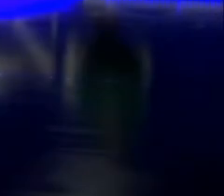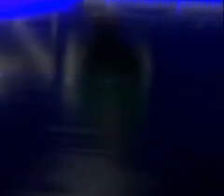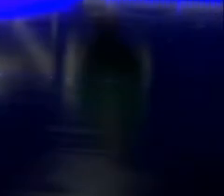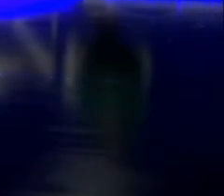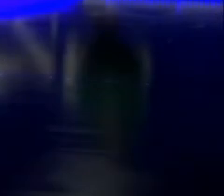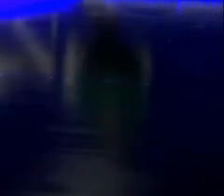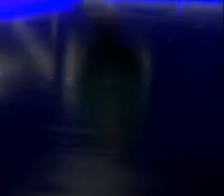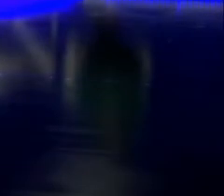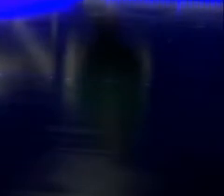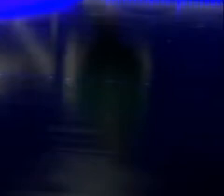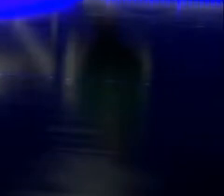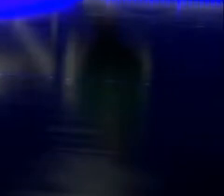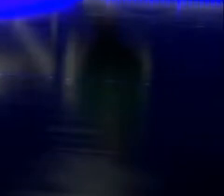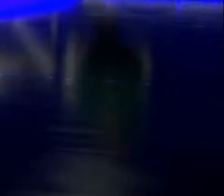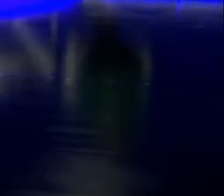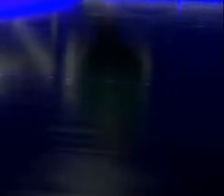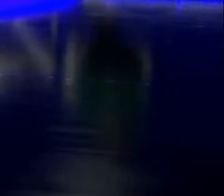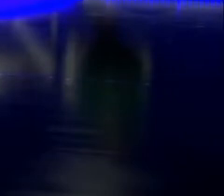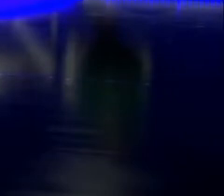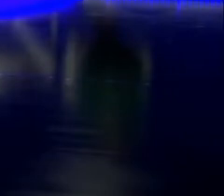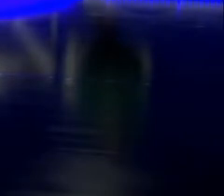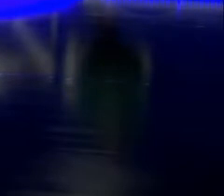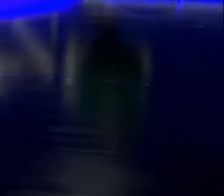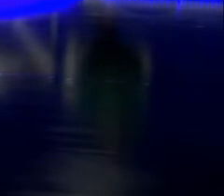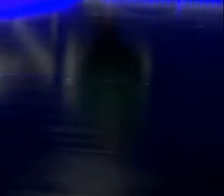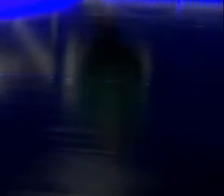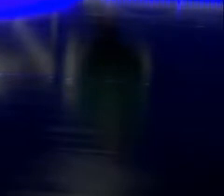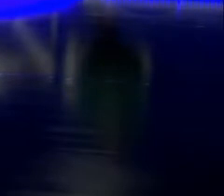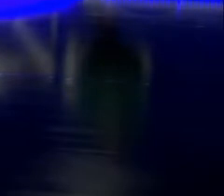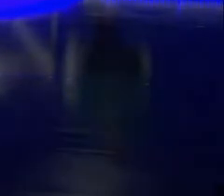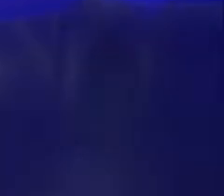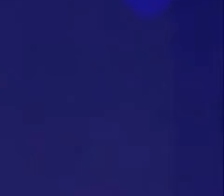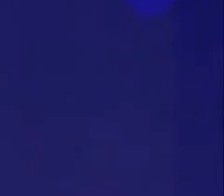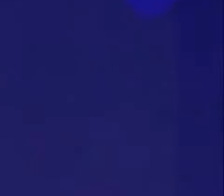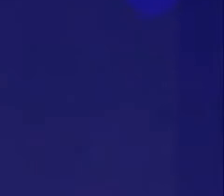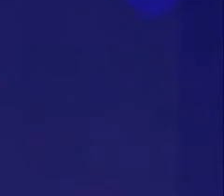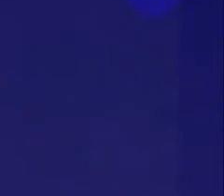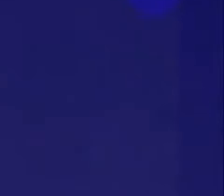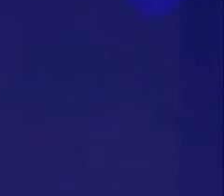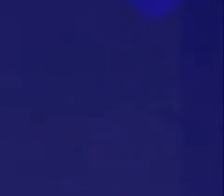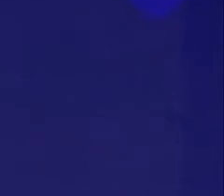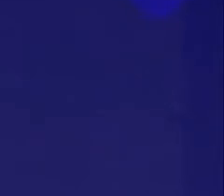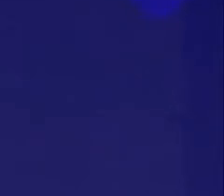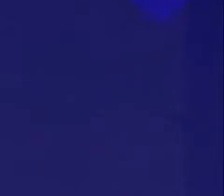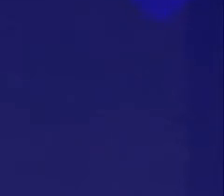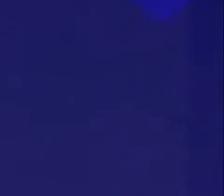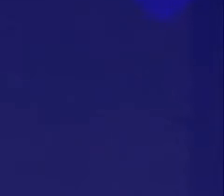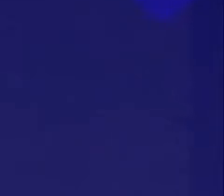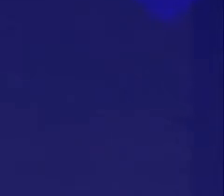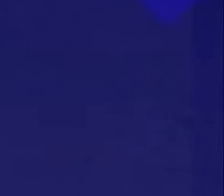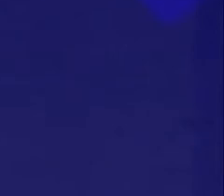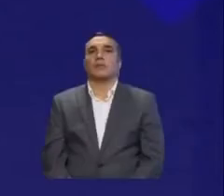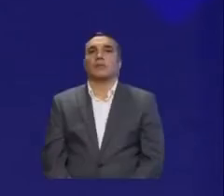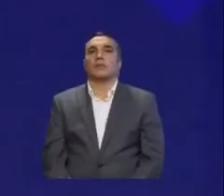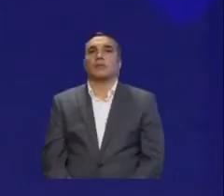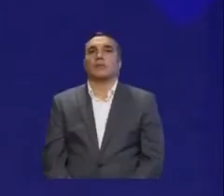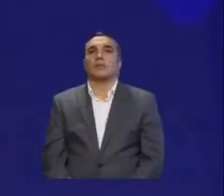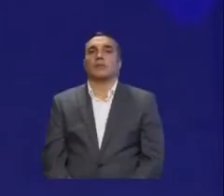Vamos con esta pregunta para el candidato Lasso. Mantenemos el mismo orden, que fue un orden sorteado